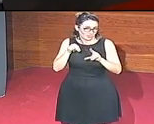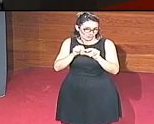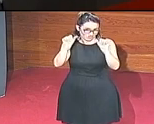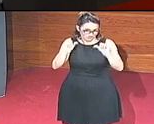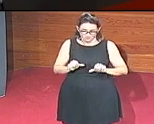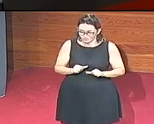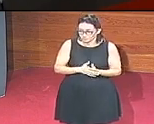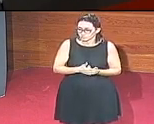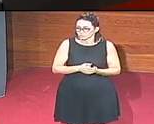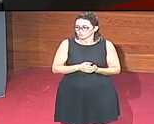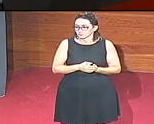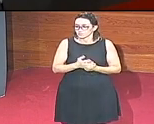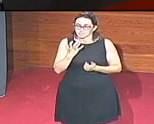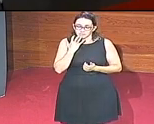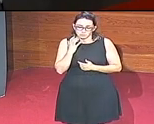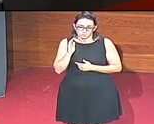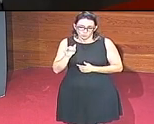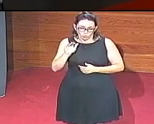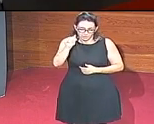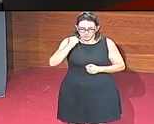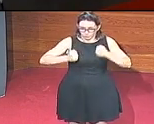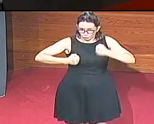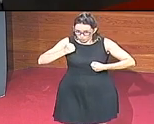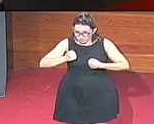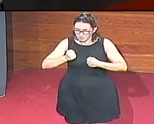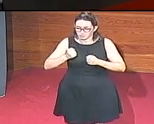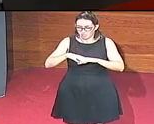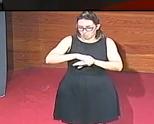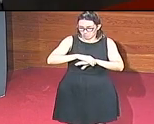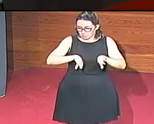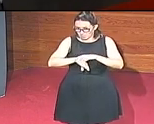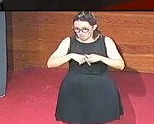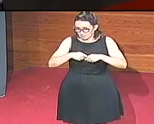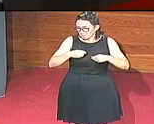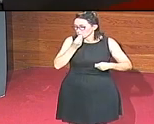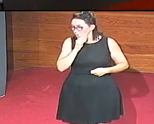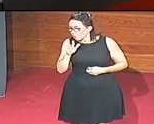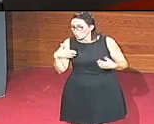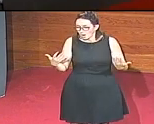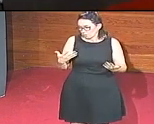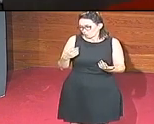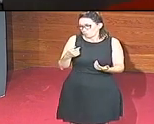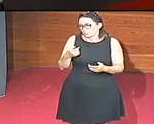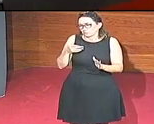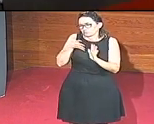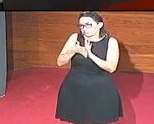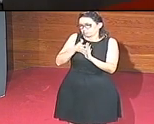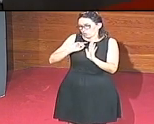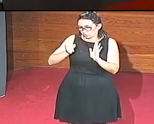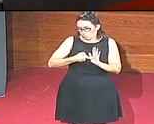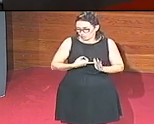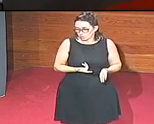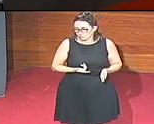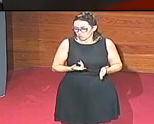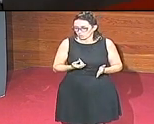zapatillas para correr en montaña bueno al final contamos un poquito de todo utilizamos dibujos y